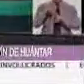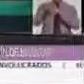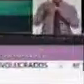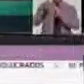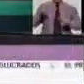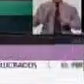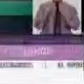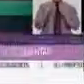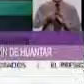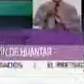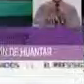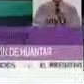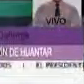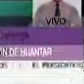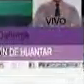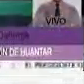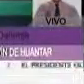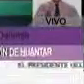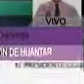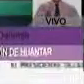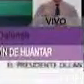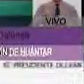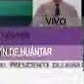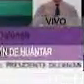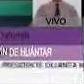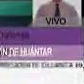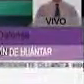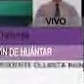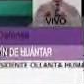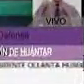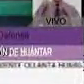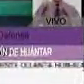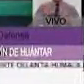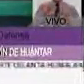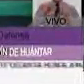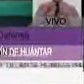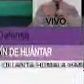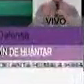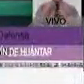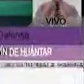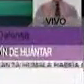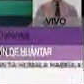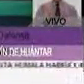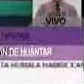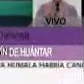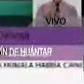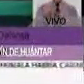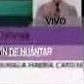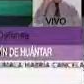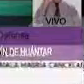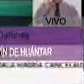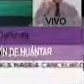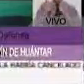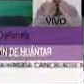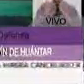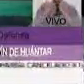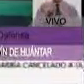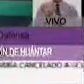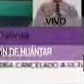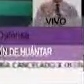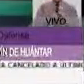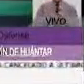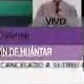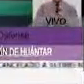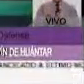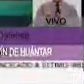respetuoso de las resoluciones del Poder Judicial. En un tema muy doloroso que ustedes conocen, como es el caso de su hermano, que involucra a